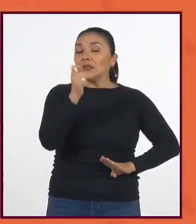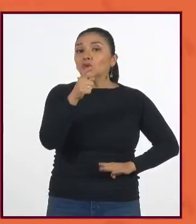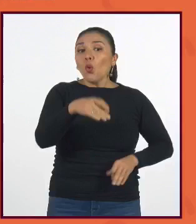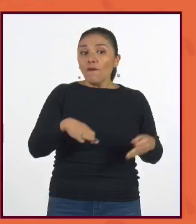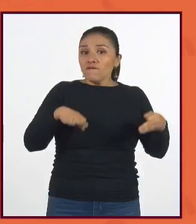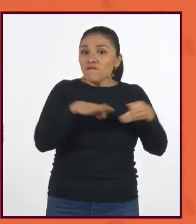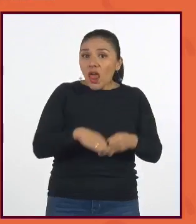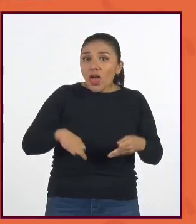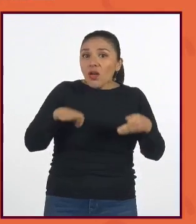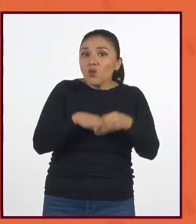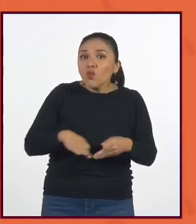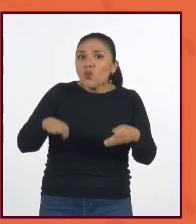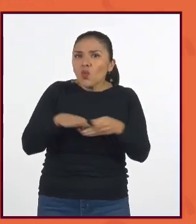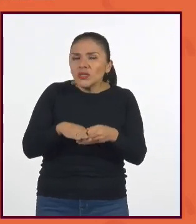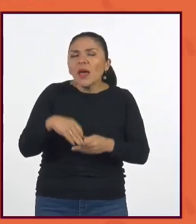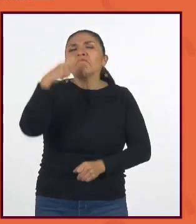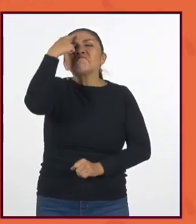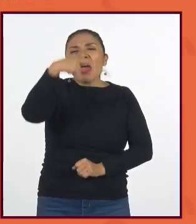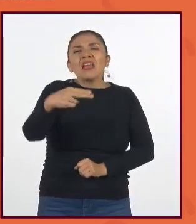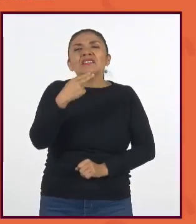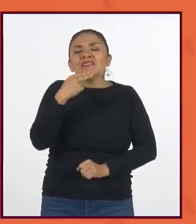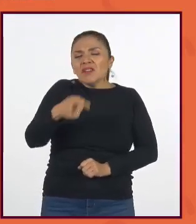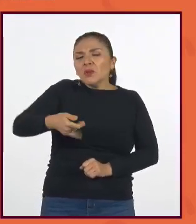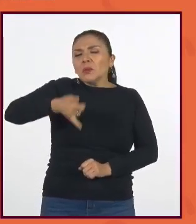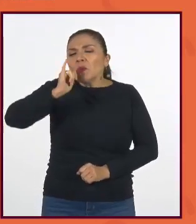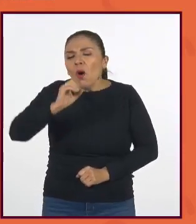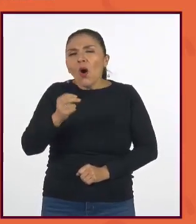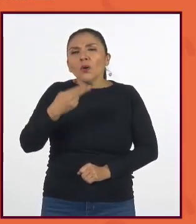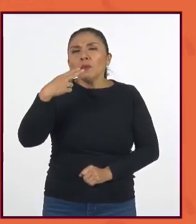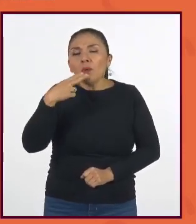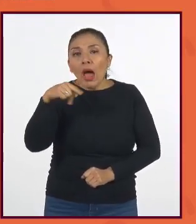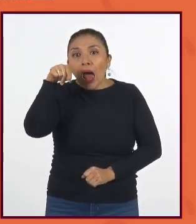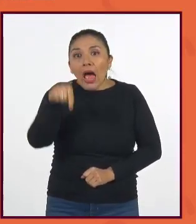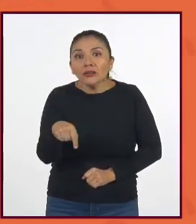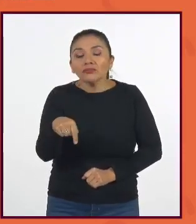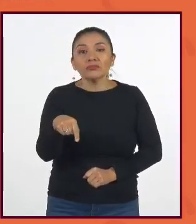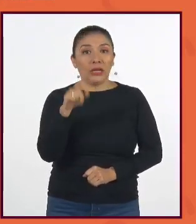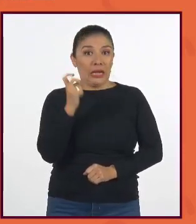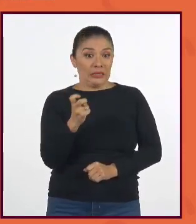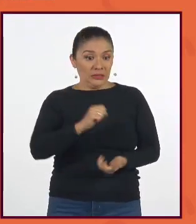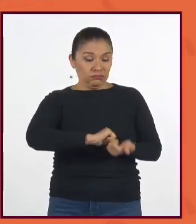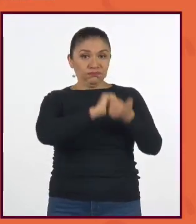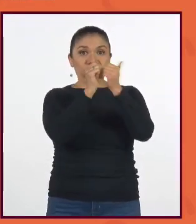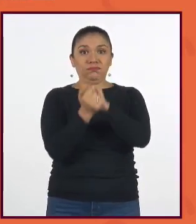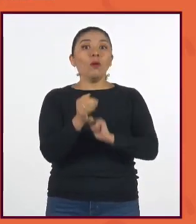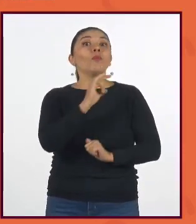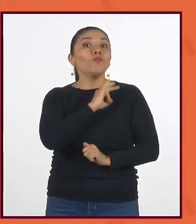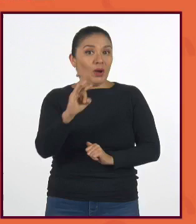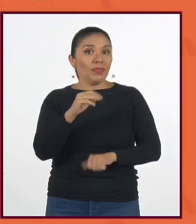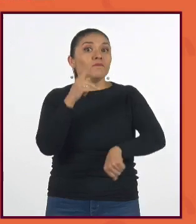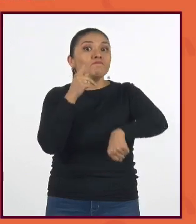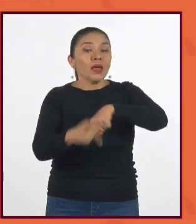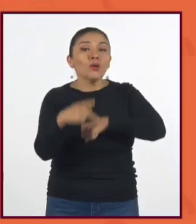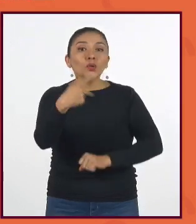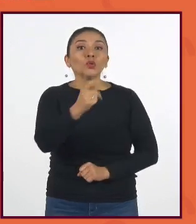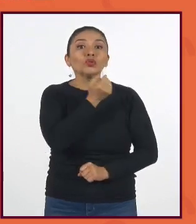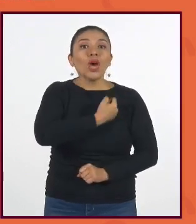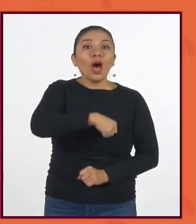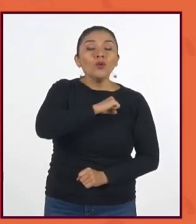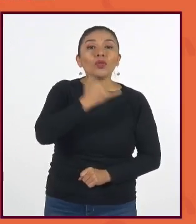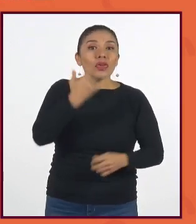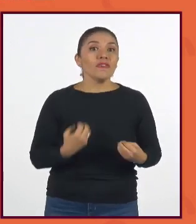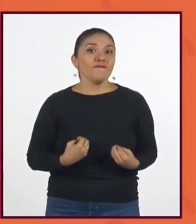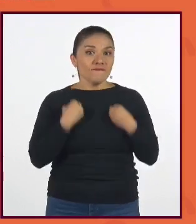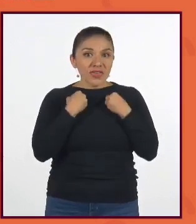y la intensidad del consumo y que el consumo de estas sustancias ponen en peligro la salud y la vida